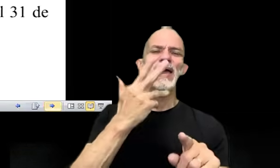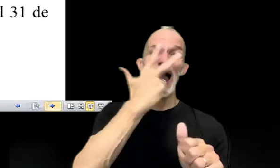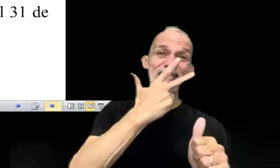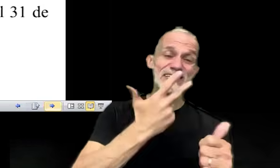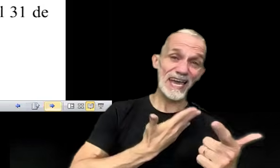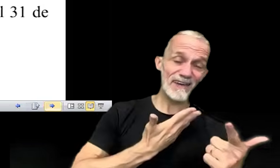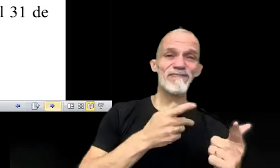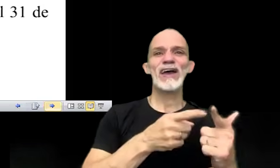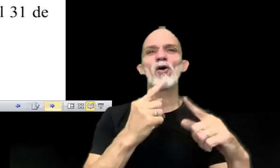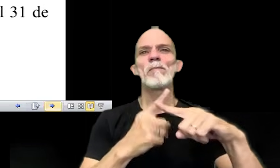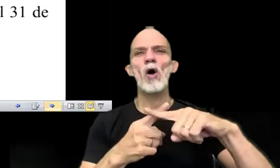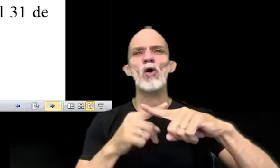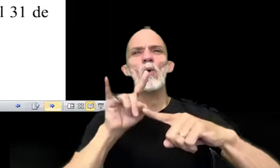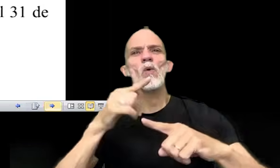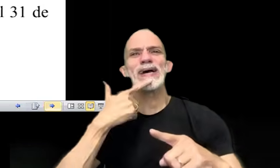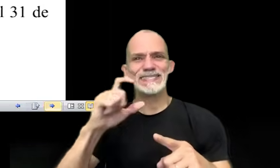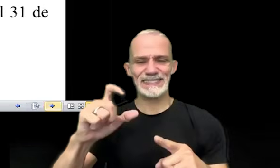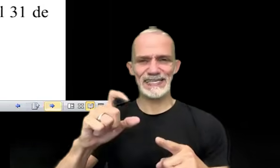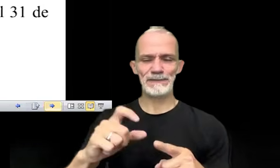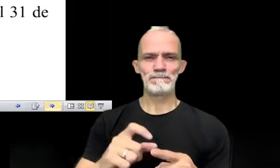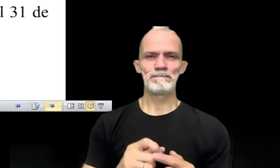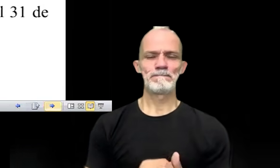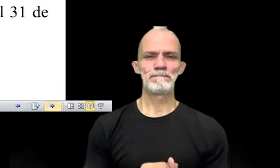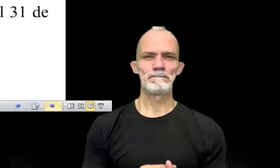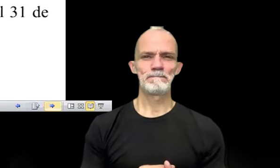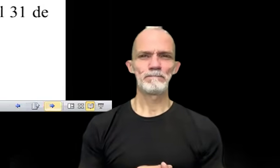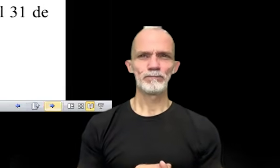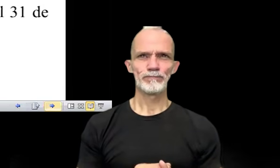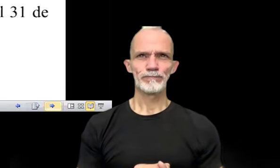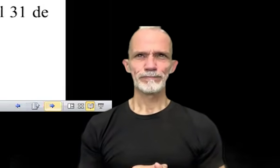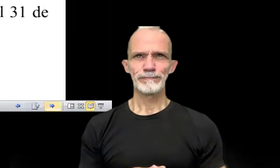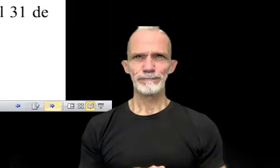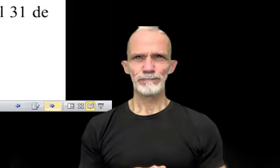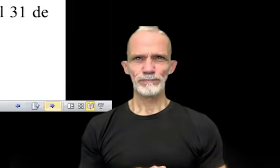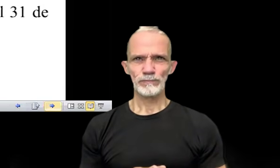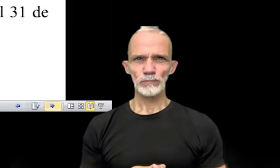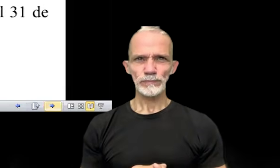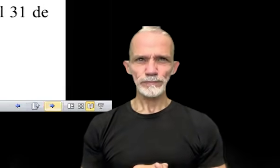VHF, evaluación fiscal homogénea por unidad de sustentabilidad contributiva.